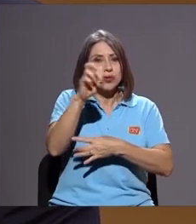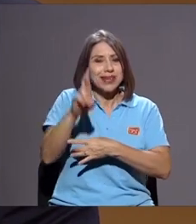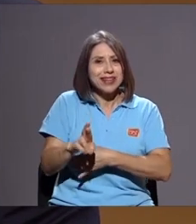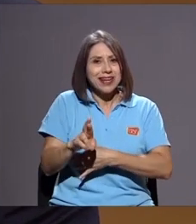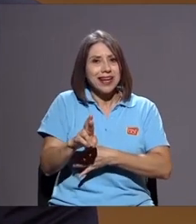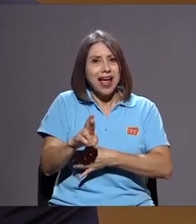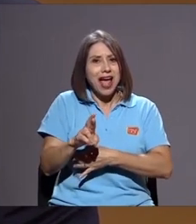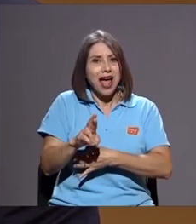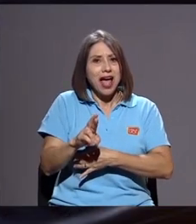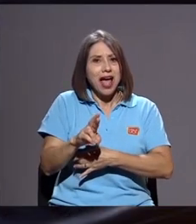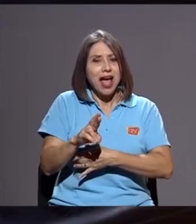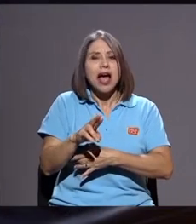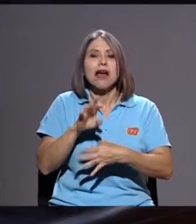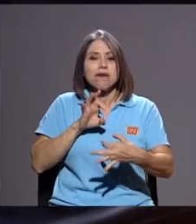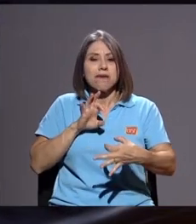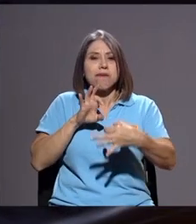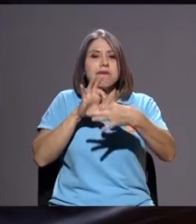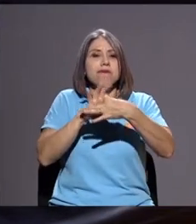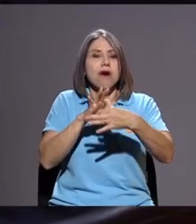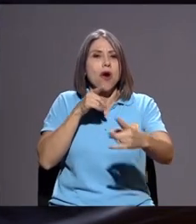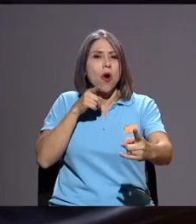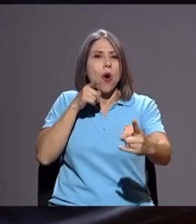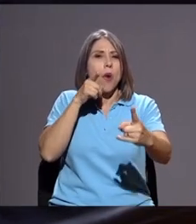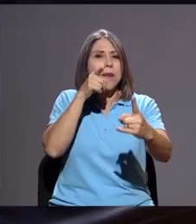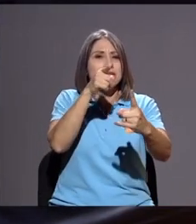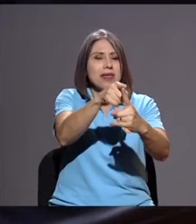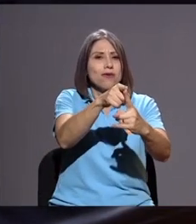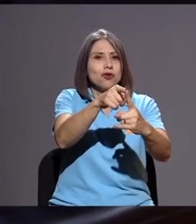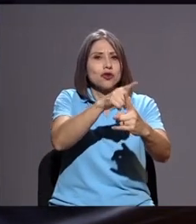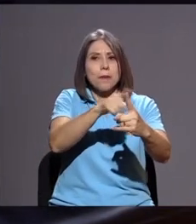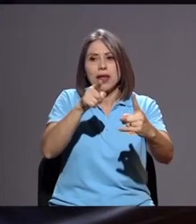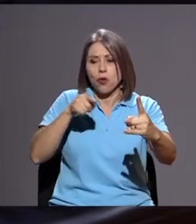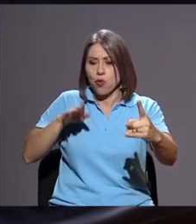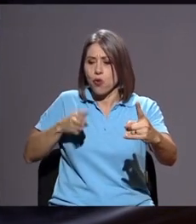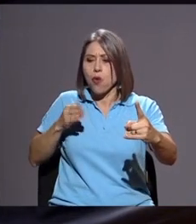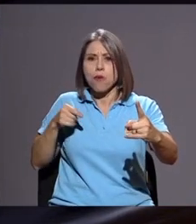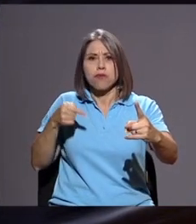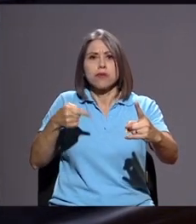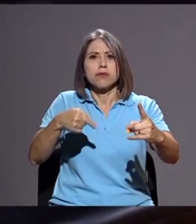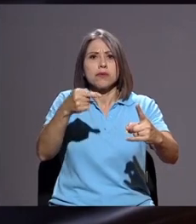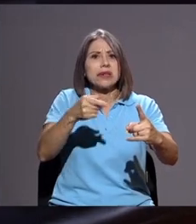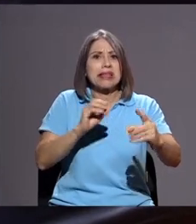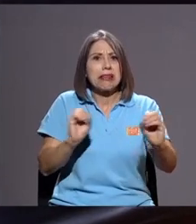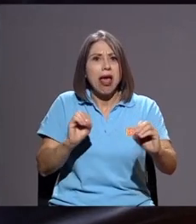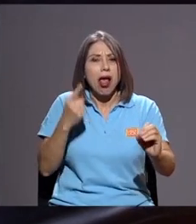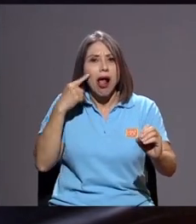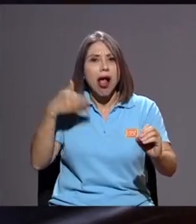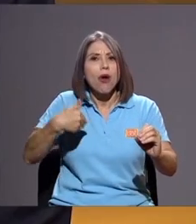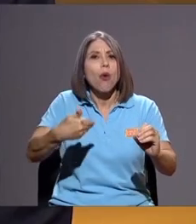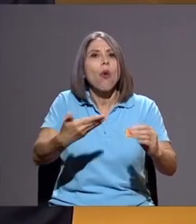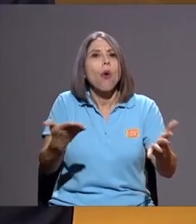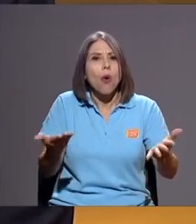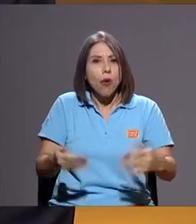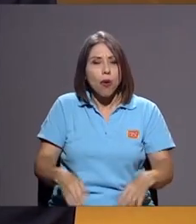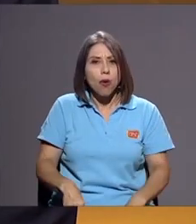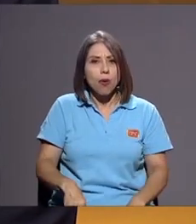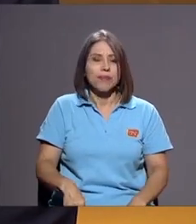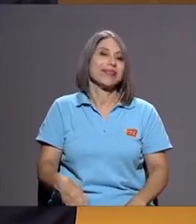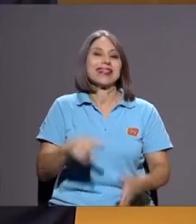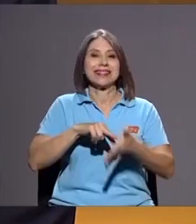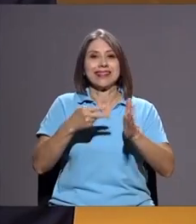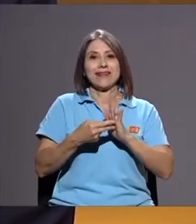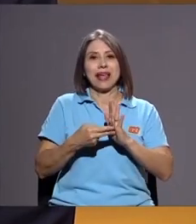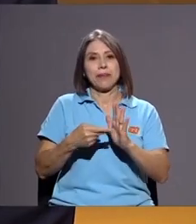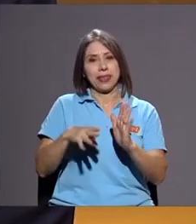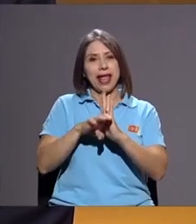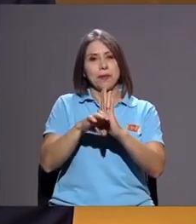grandes objetivos pero no en cuanto a sus medios no me tires con esto lo que quiero decir lo siguiente el objetivo